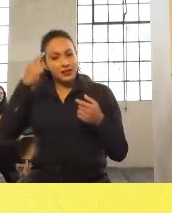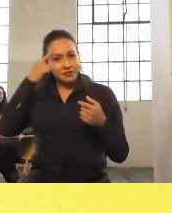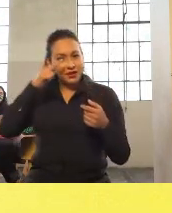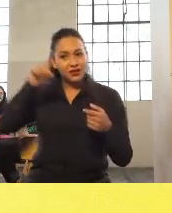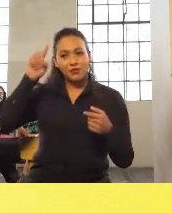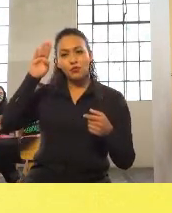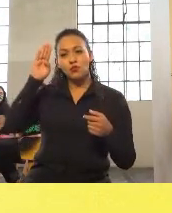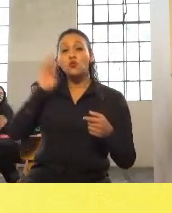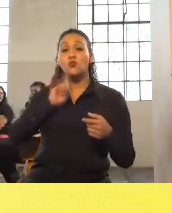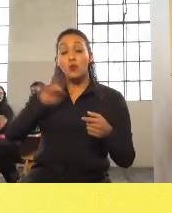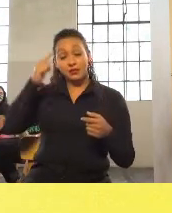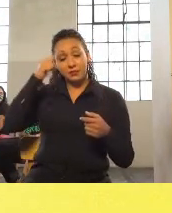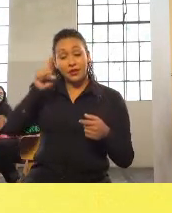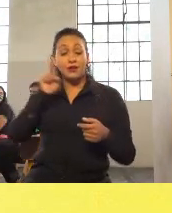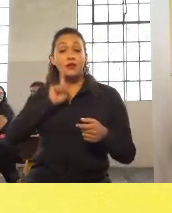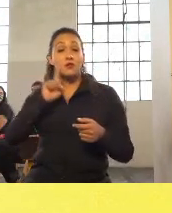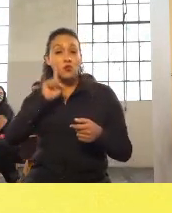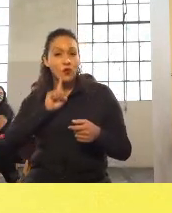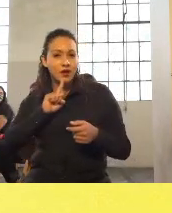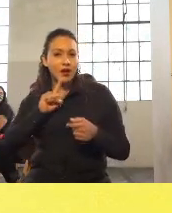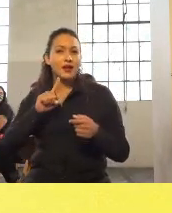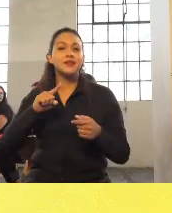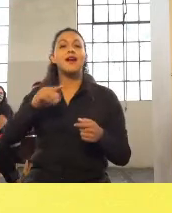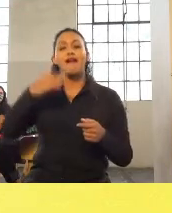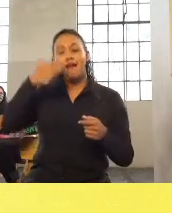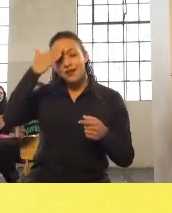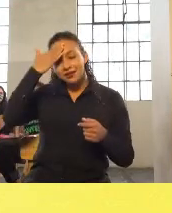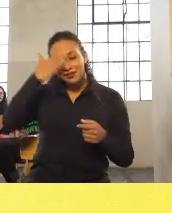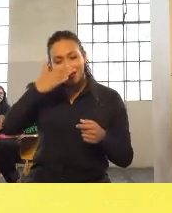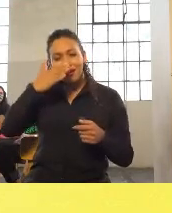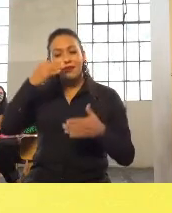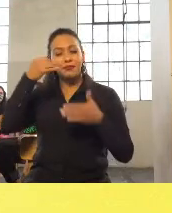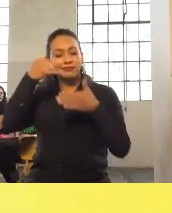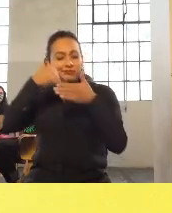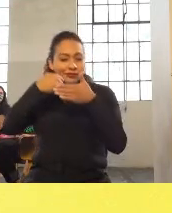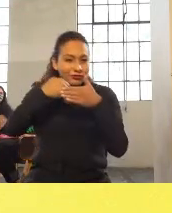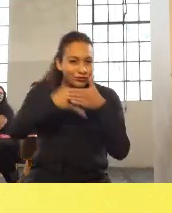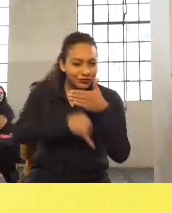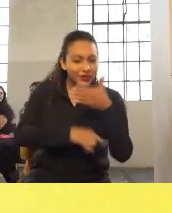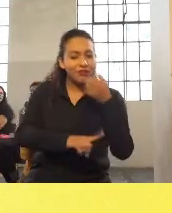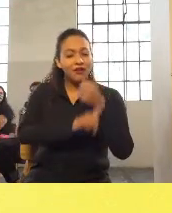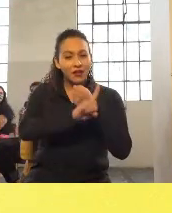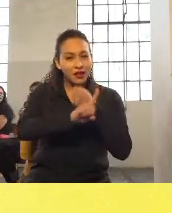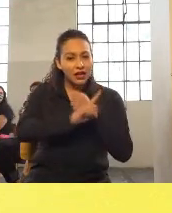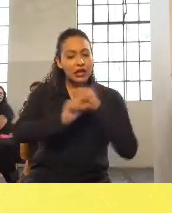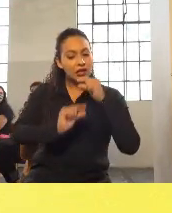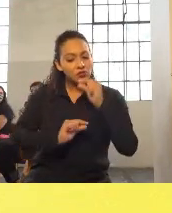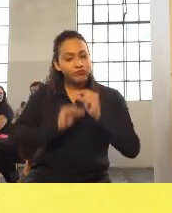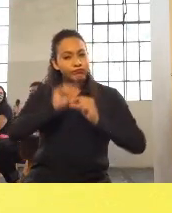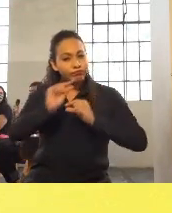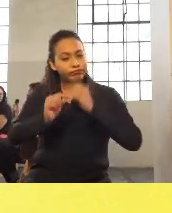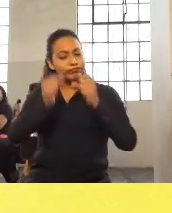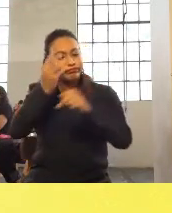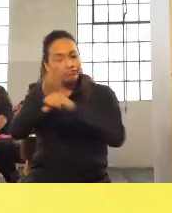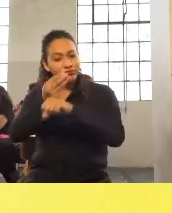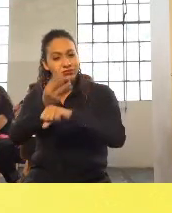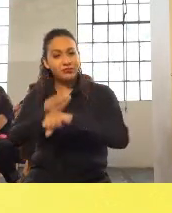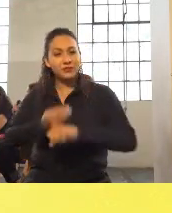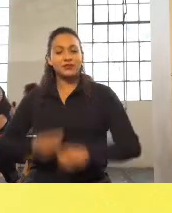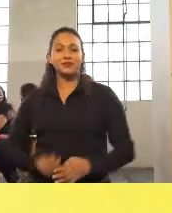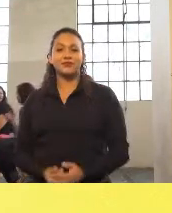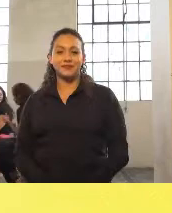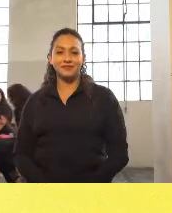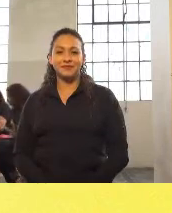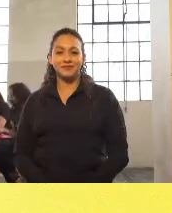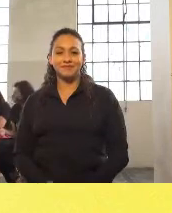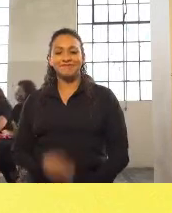las mujeres nos enfrentamos en nuestras cotidianidades, ¿no? Entonces, ahí vamos y pues eso, ¿no? Solo quería decir